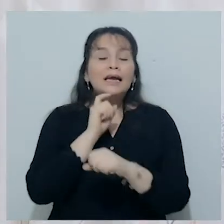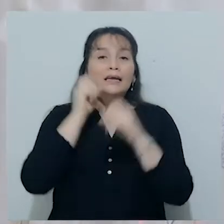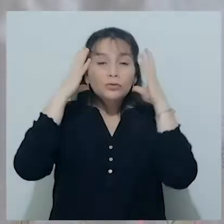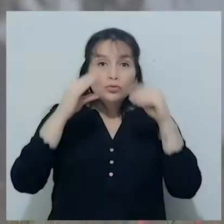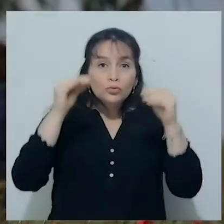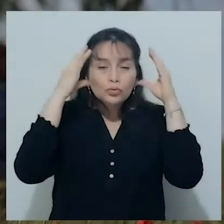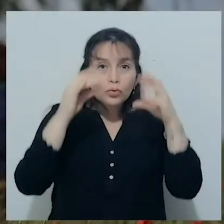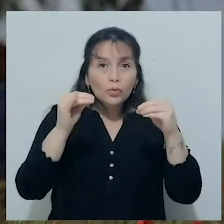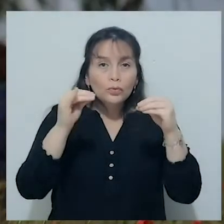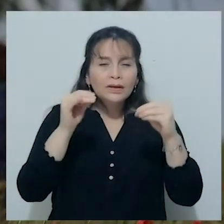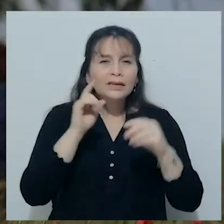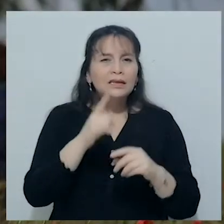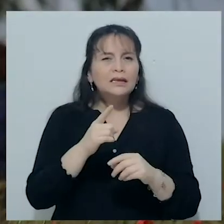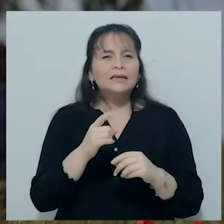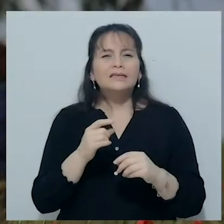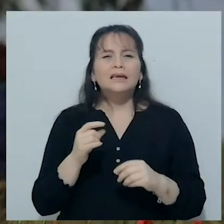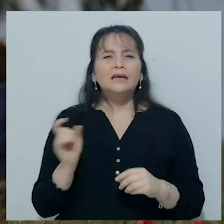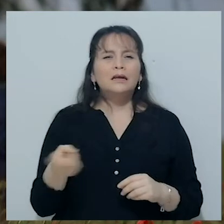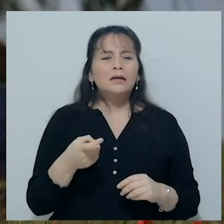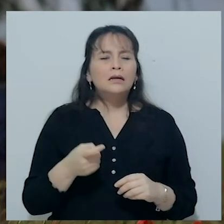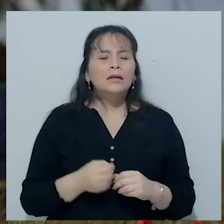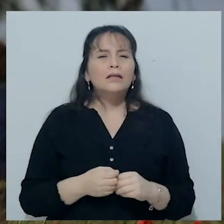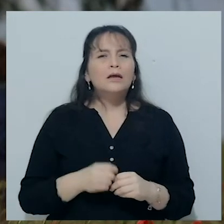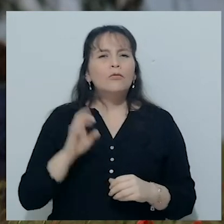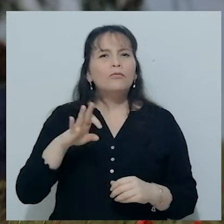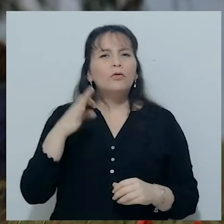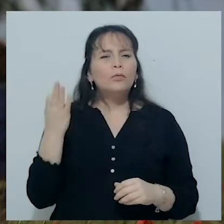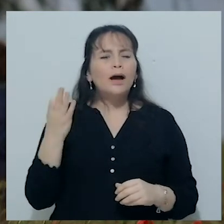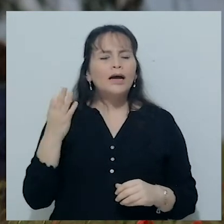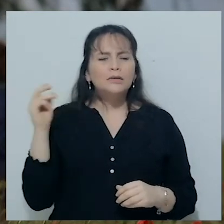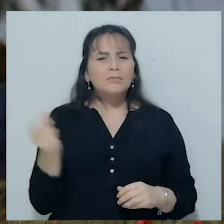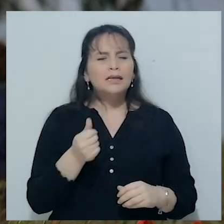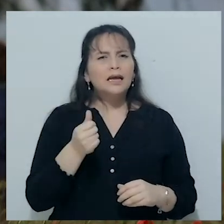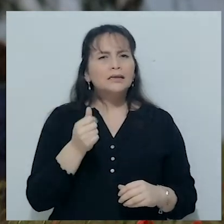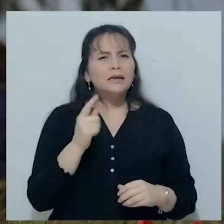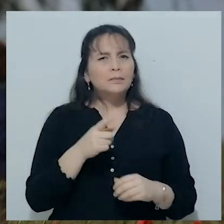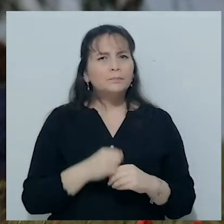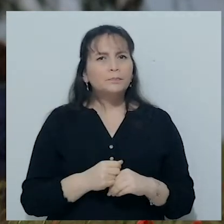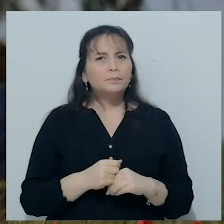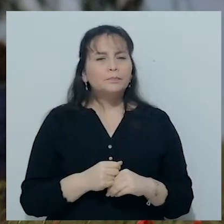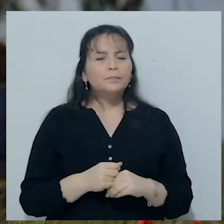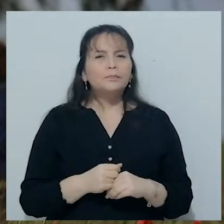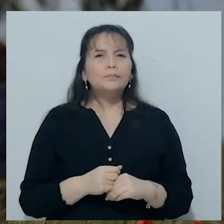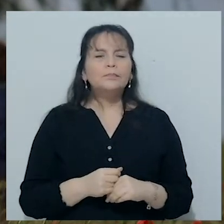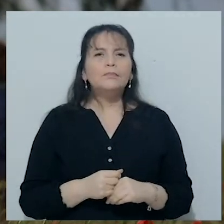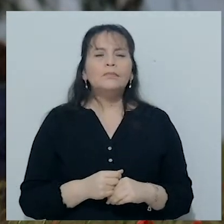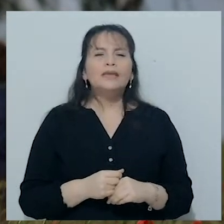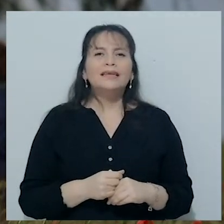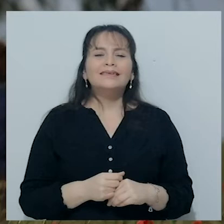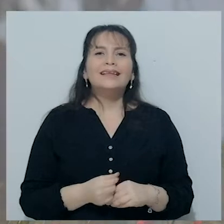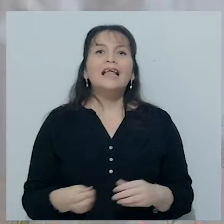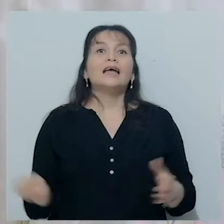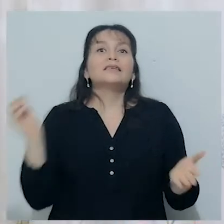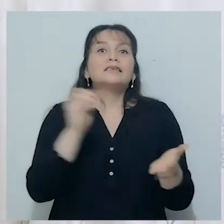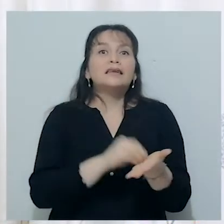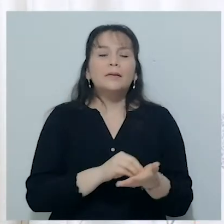regla es que la instrucción tiene que llevarse a cabo de forma diligente. Deuteronomio capítulo 6, versículo 7 tiene